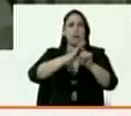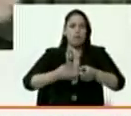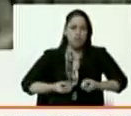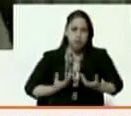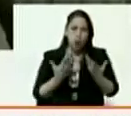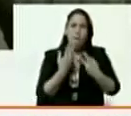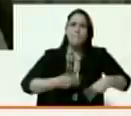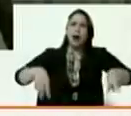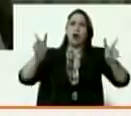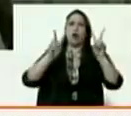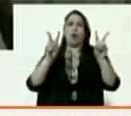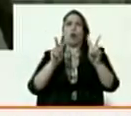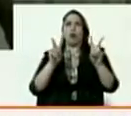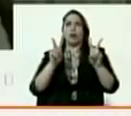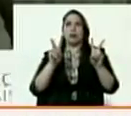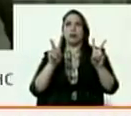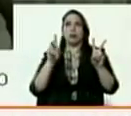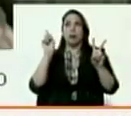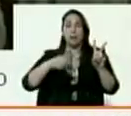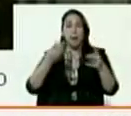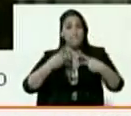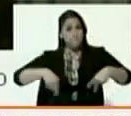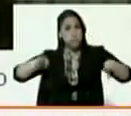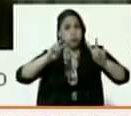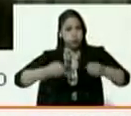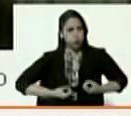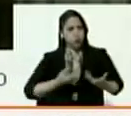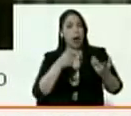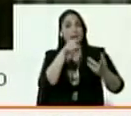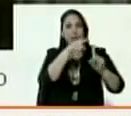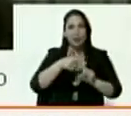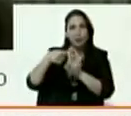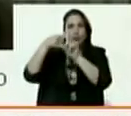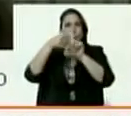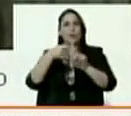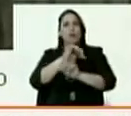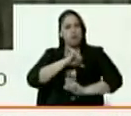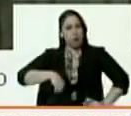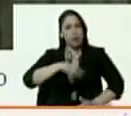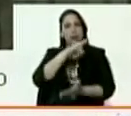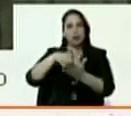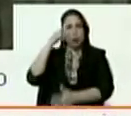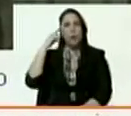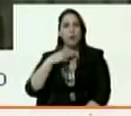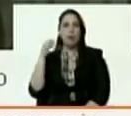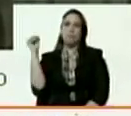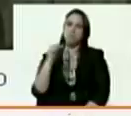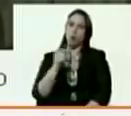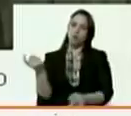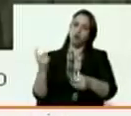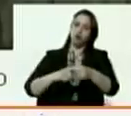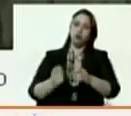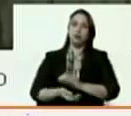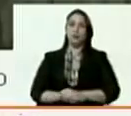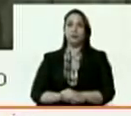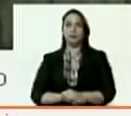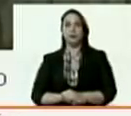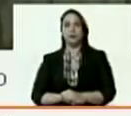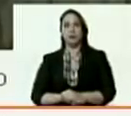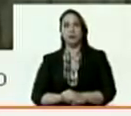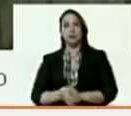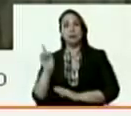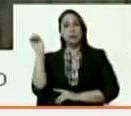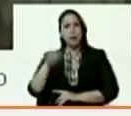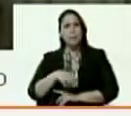de valores. Transmisión de valores. Y ahí se suma la Fuerza Armada Nacional Bolivariana. Y